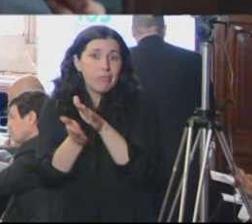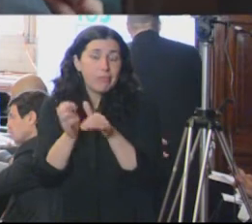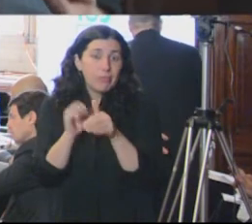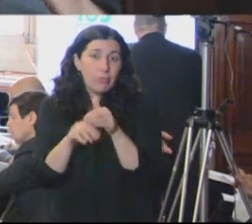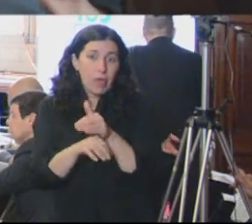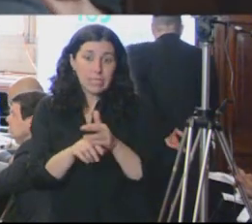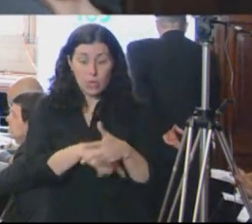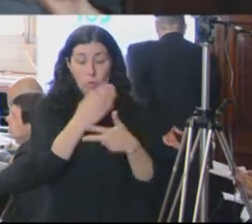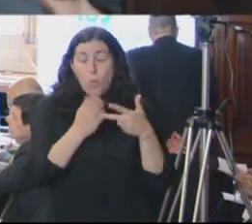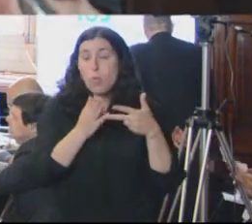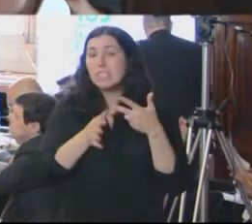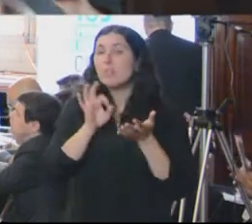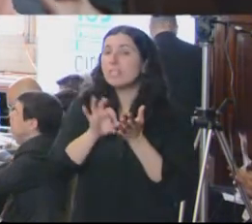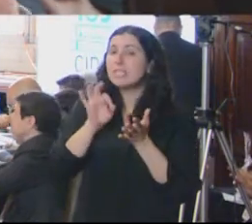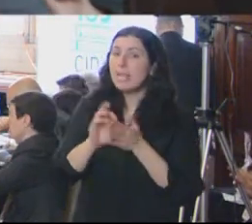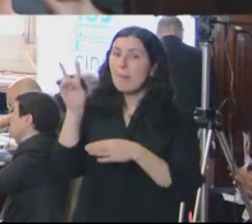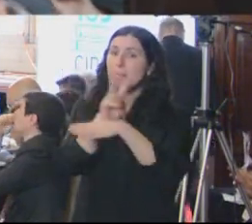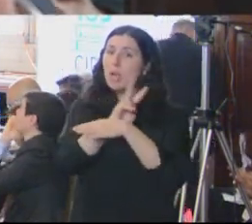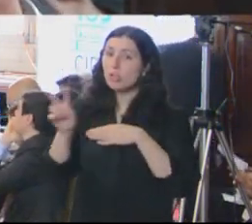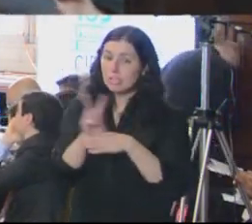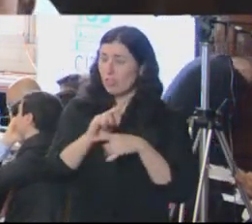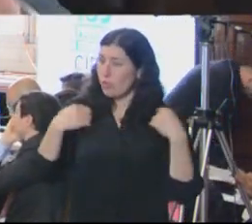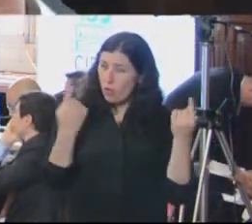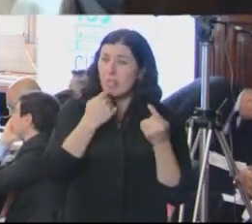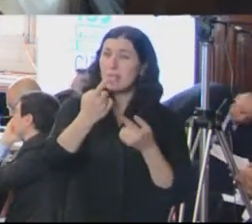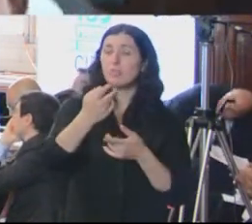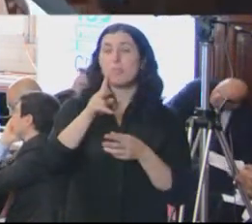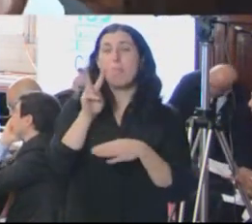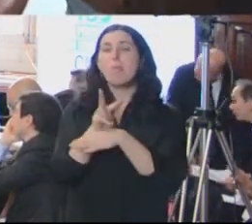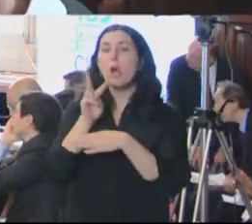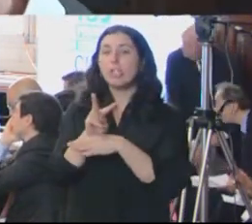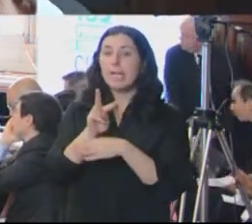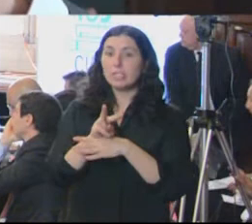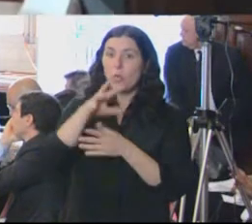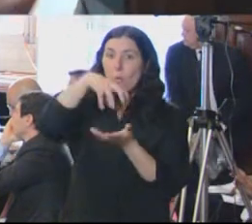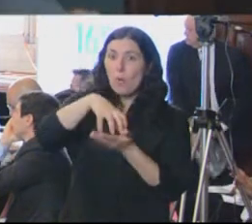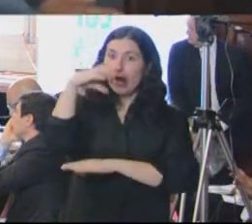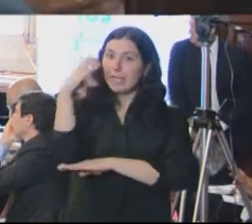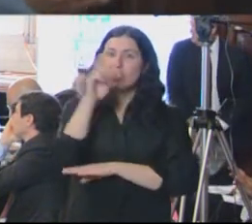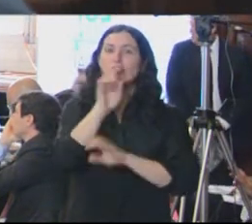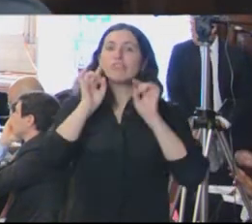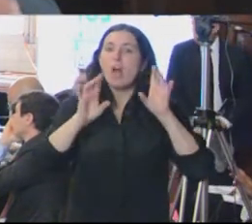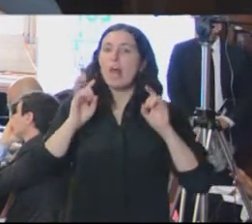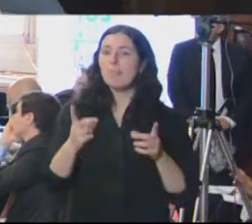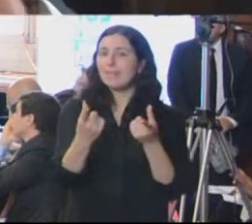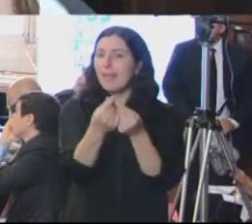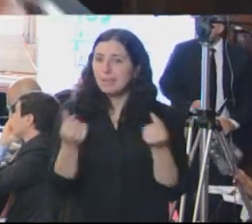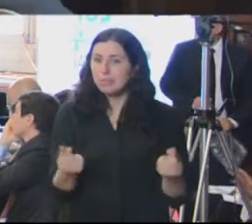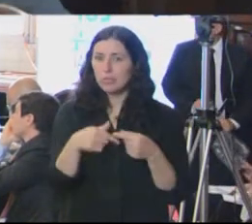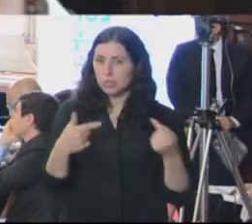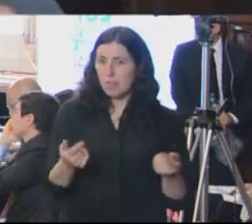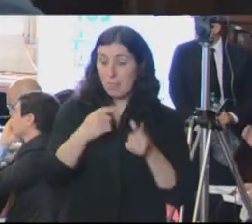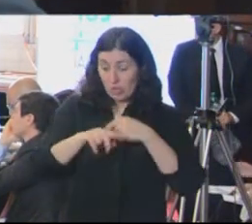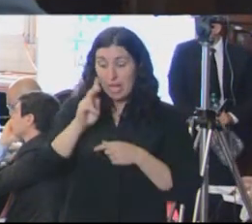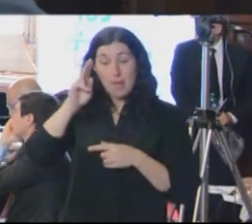Nacional de Protección. Siempre hemos dicho que la protección en Colombia no se debe ver nada más como en manera de forma material, porque lo que tenemos es un programa de